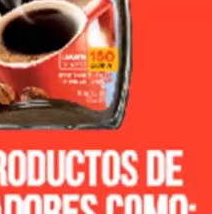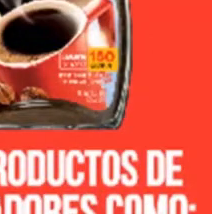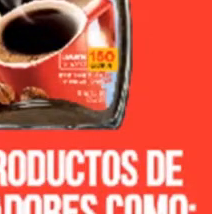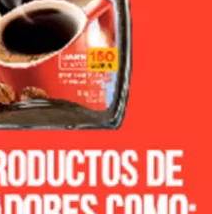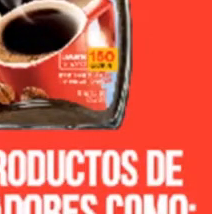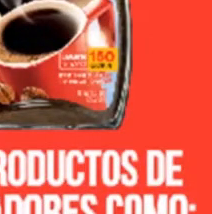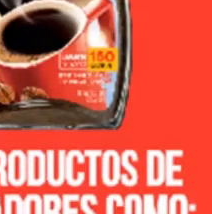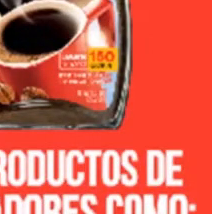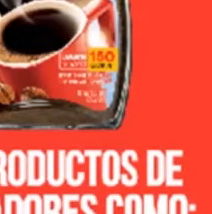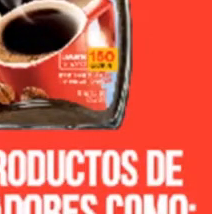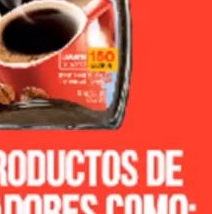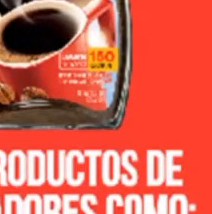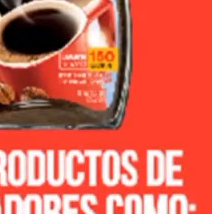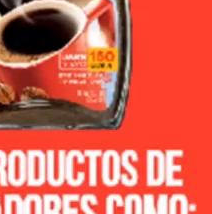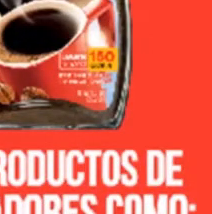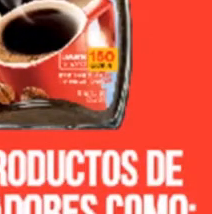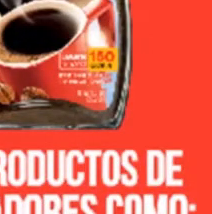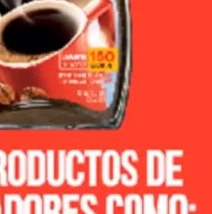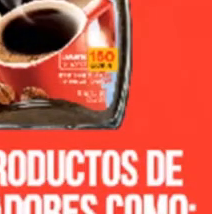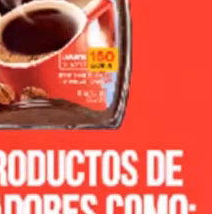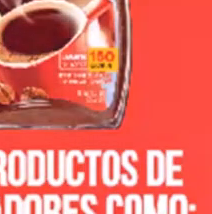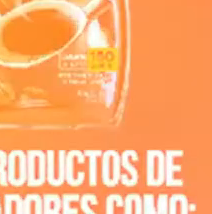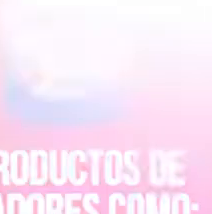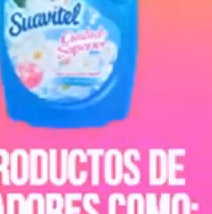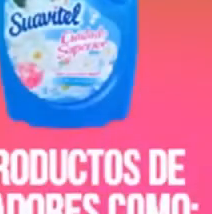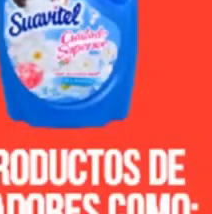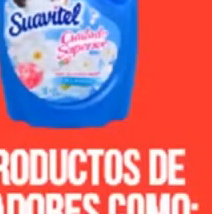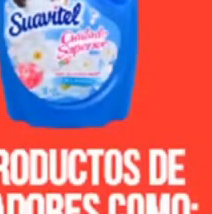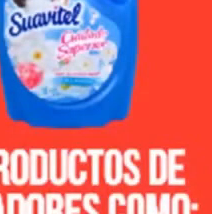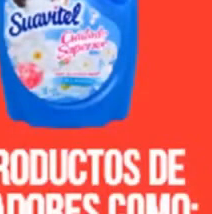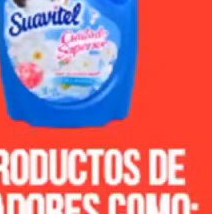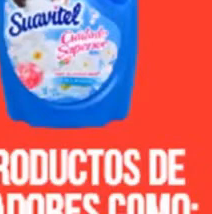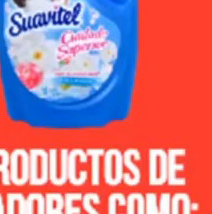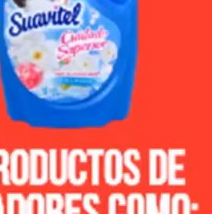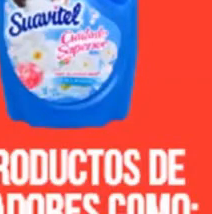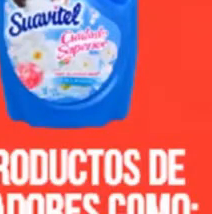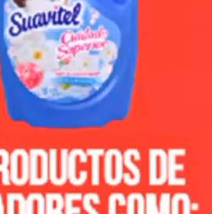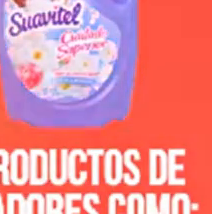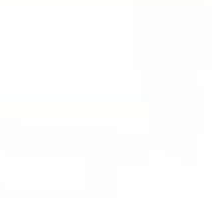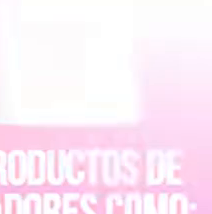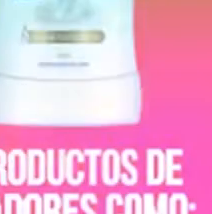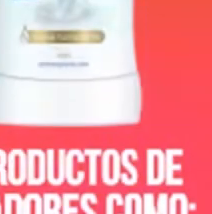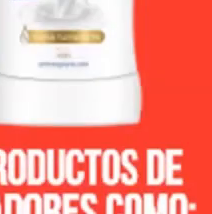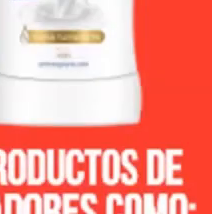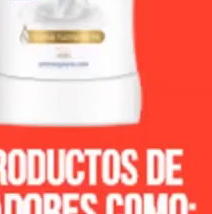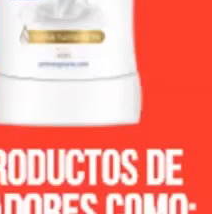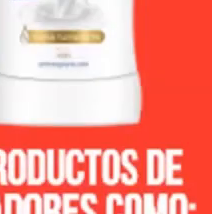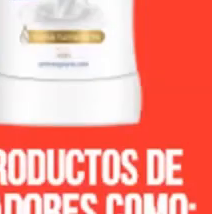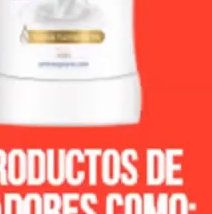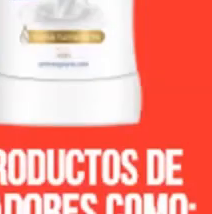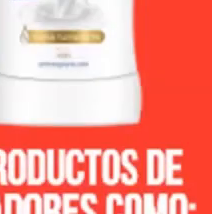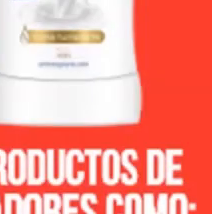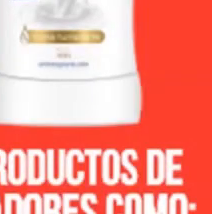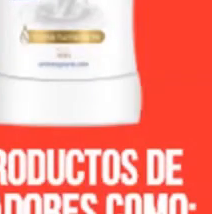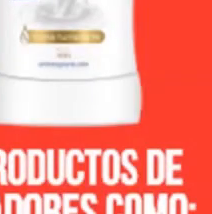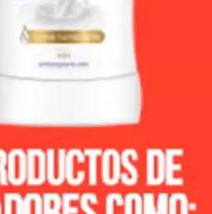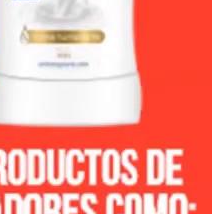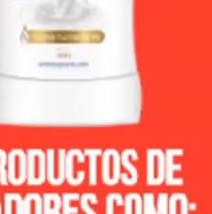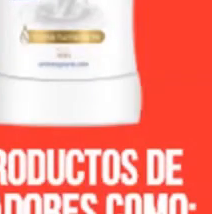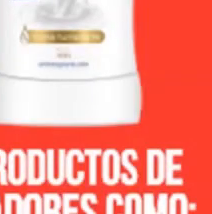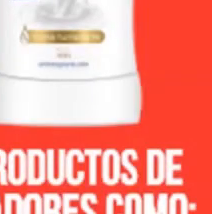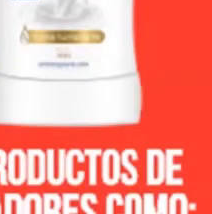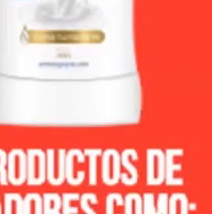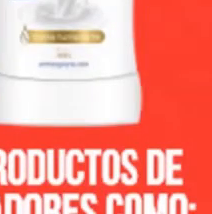nuestros patrocinadores como frutas y verduras, Milo, Nescafé, Soflan, crema dental Colgate, Ariel, Rindex de 2 kilos, desodorantes, shampoo